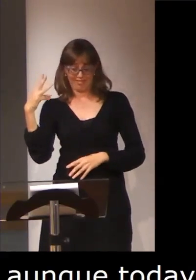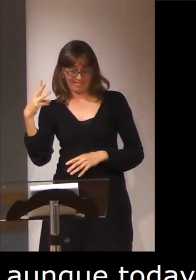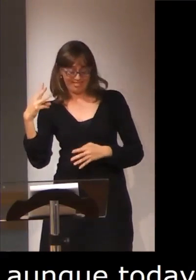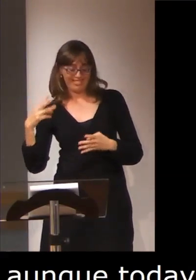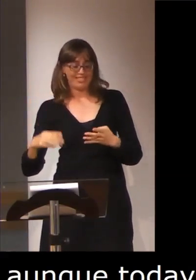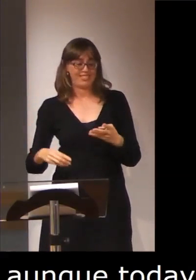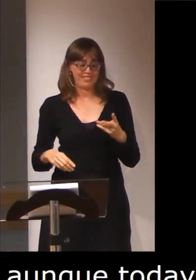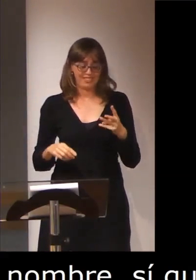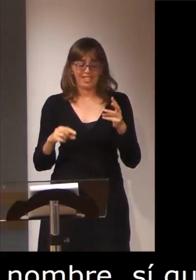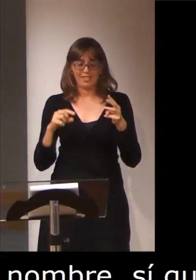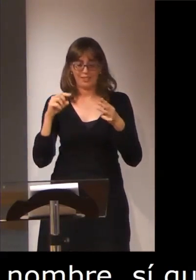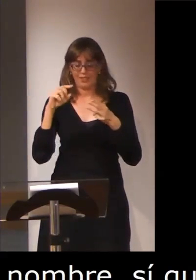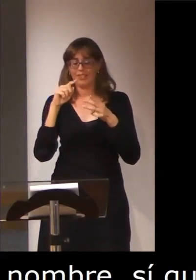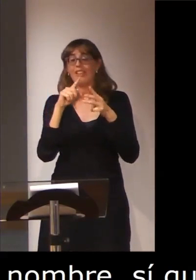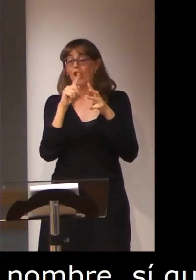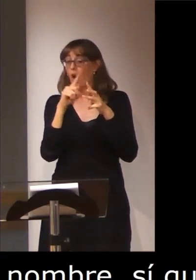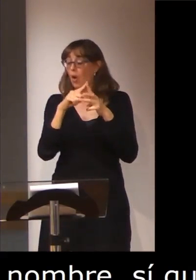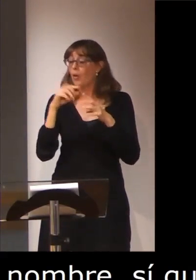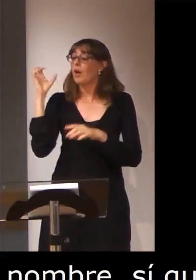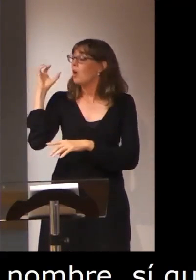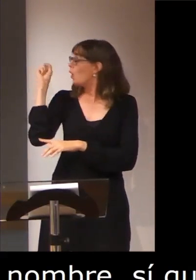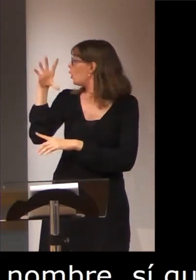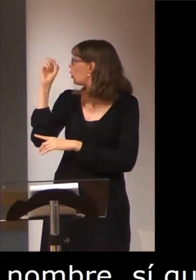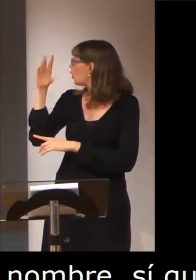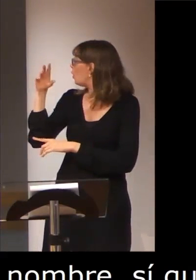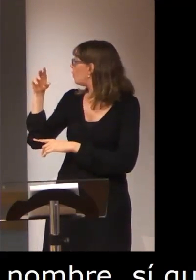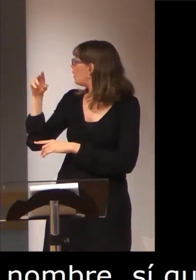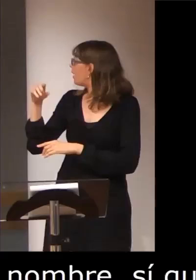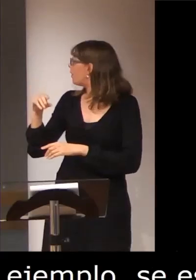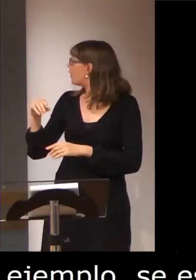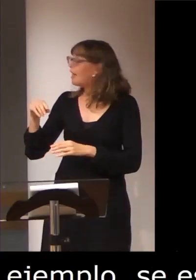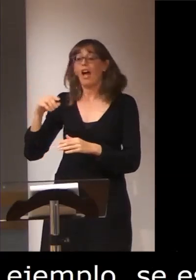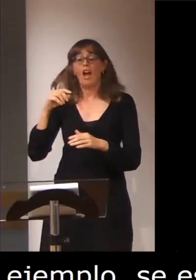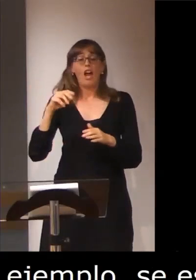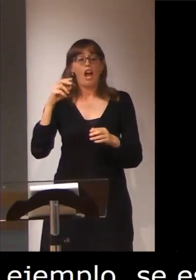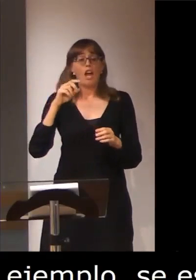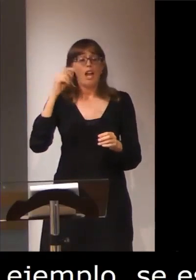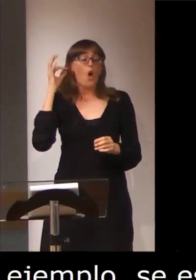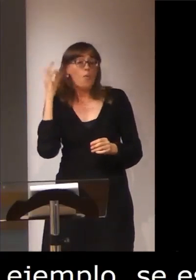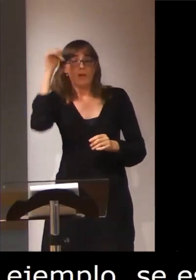de incluir tres conferencias, esto ya lo sabemos. Una conferencia sería